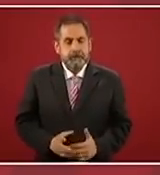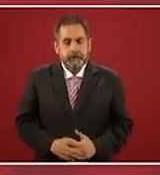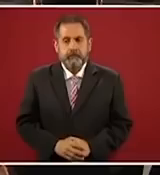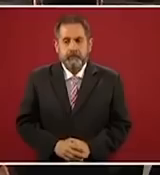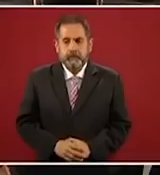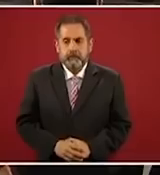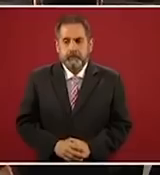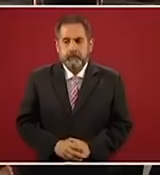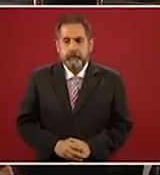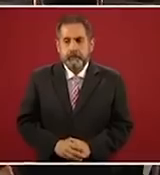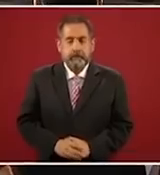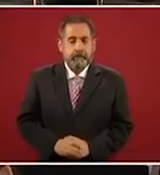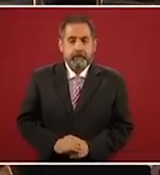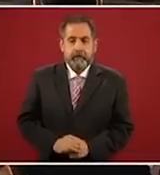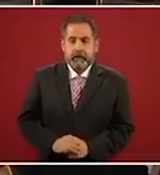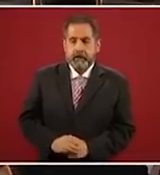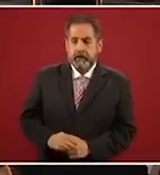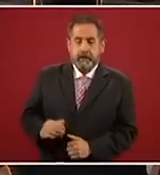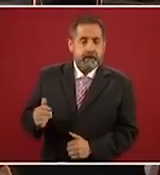terminamos con